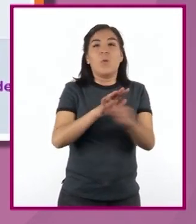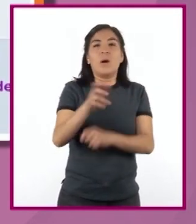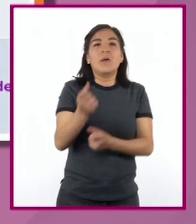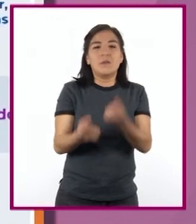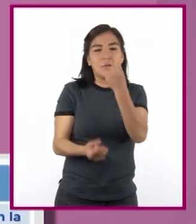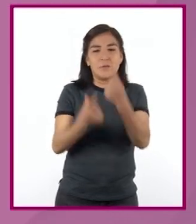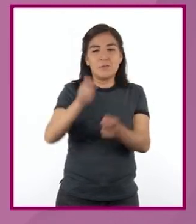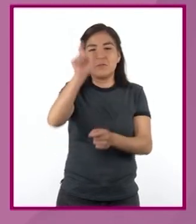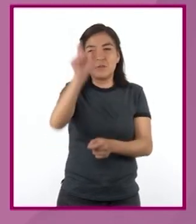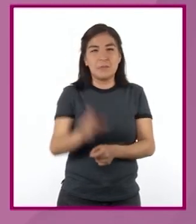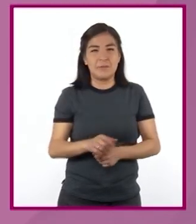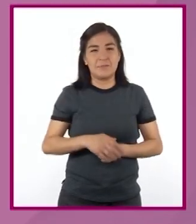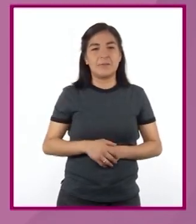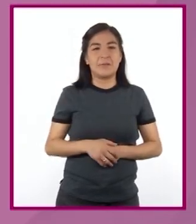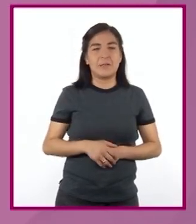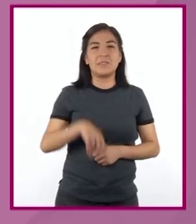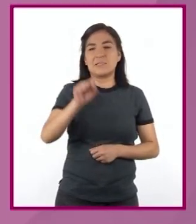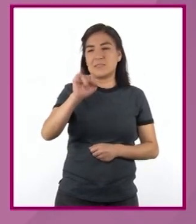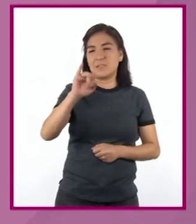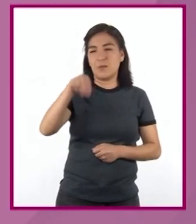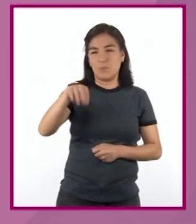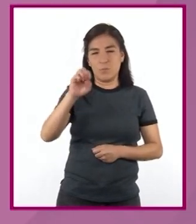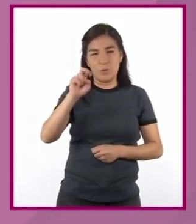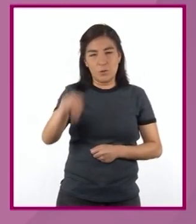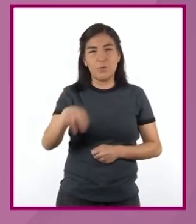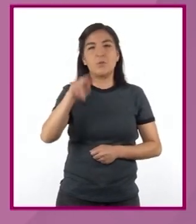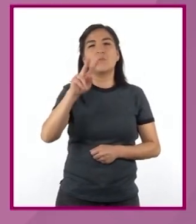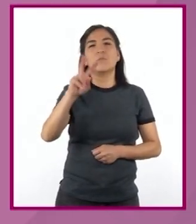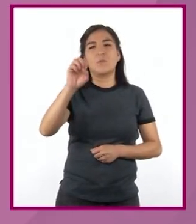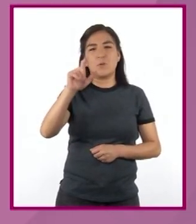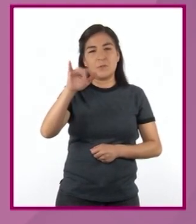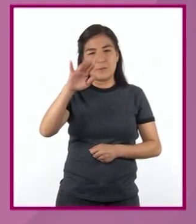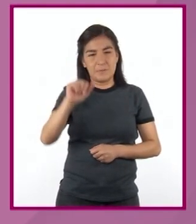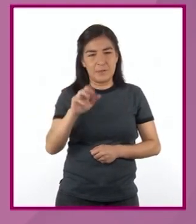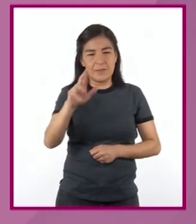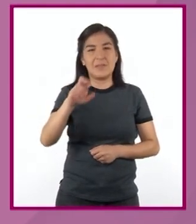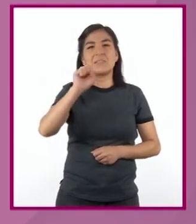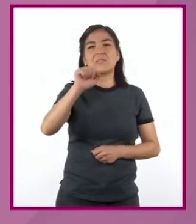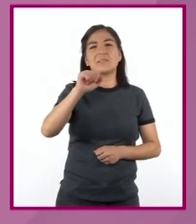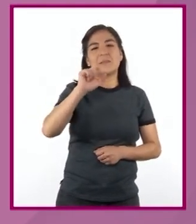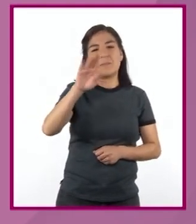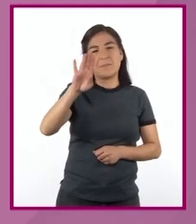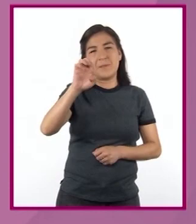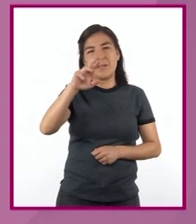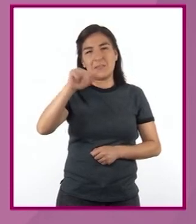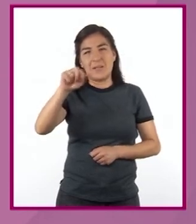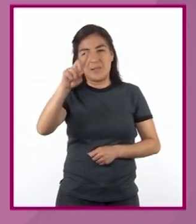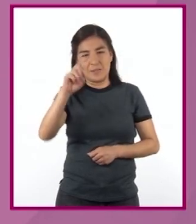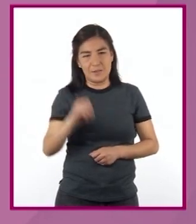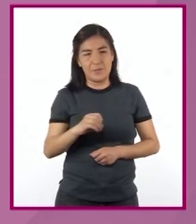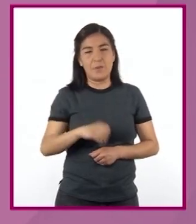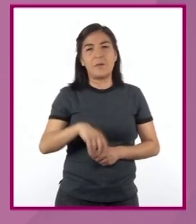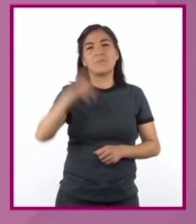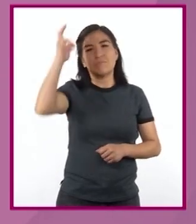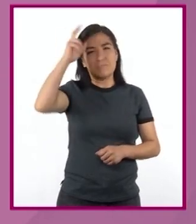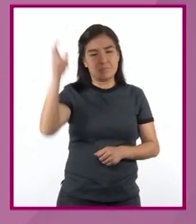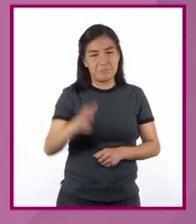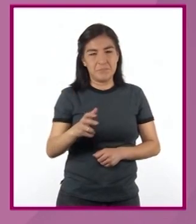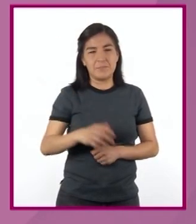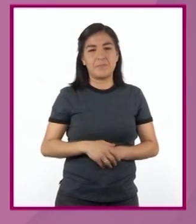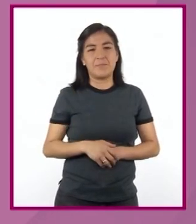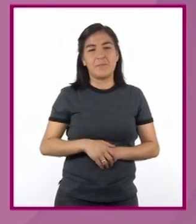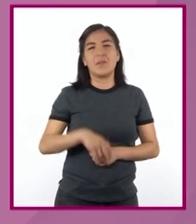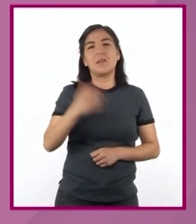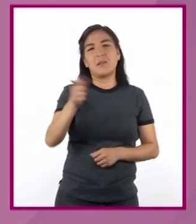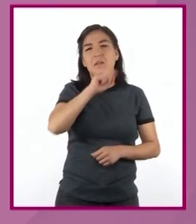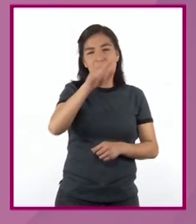nombres como Simón Bolívar, José de San Martín, Bernardo de O'Higgins, Miguel Hidalgo o